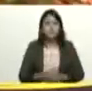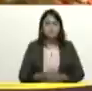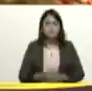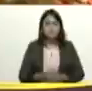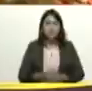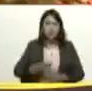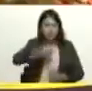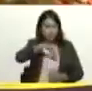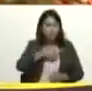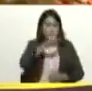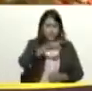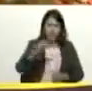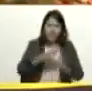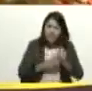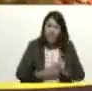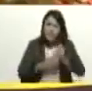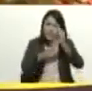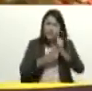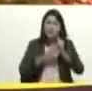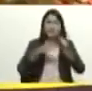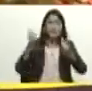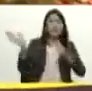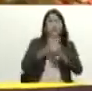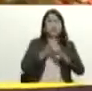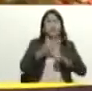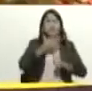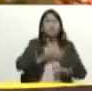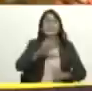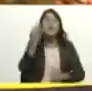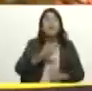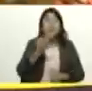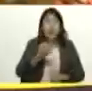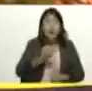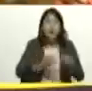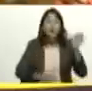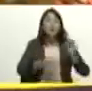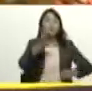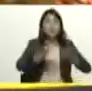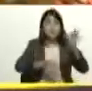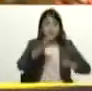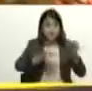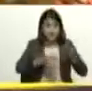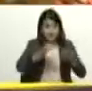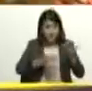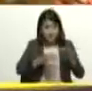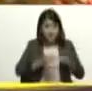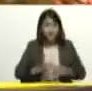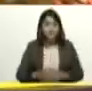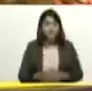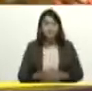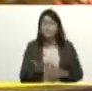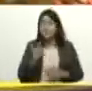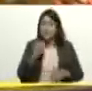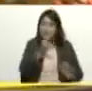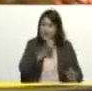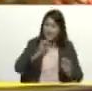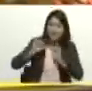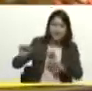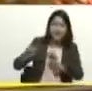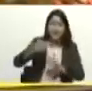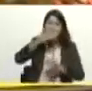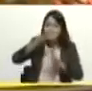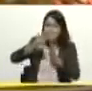combatientes, guerreros de la batalla por la verdad, por la justicia, de la batalla permanente contra las corruptelas y las mafias.